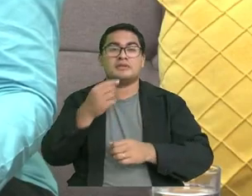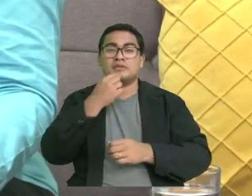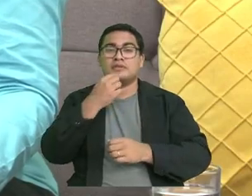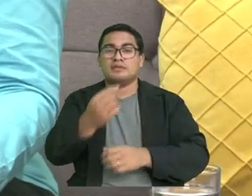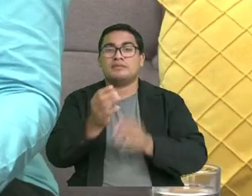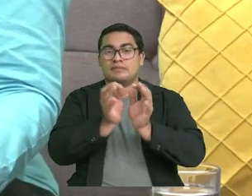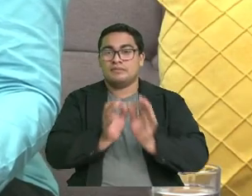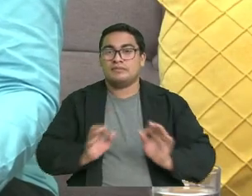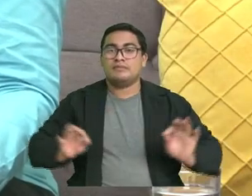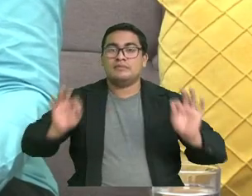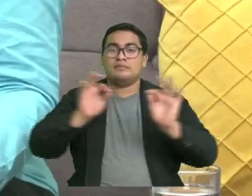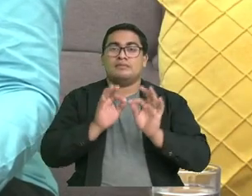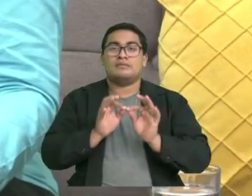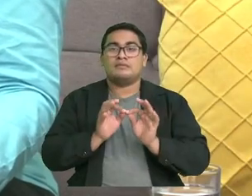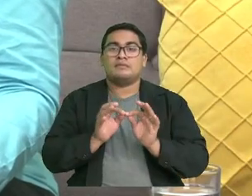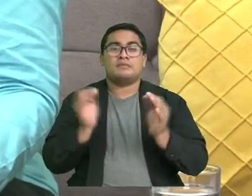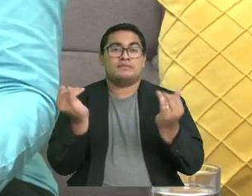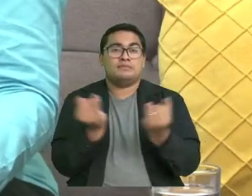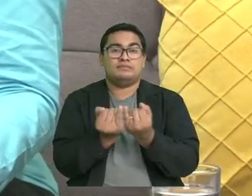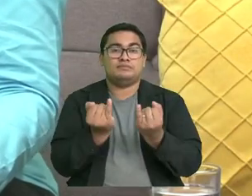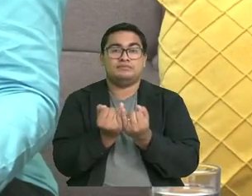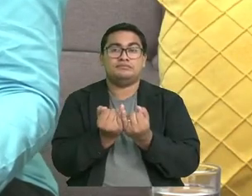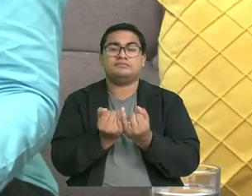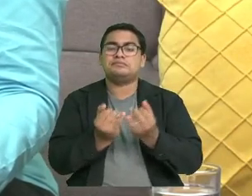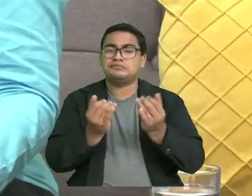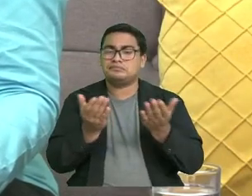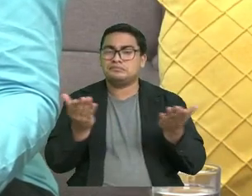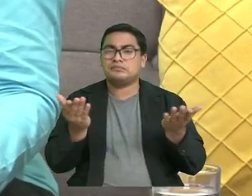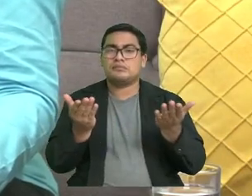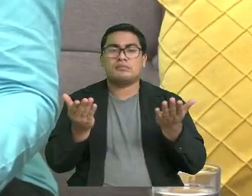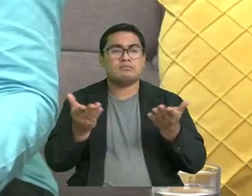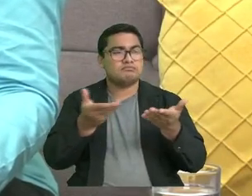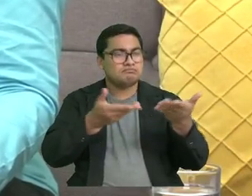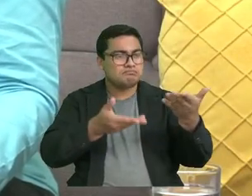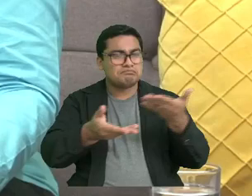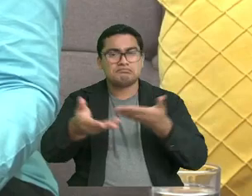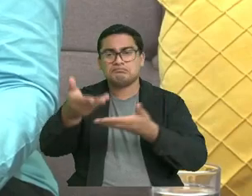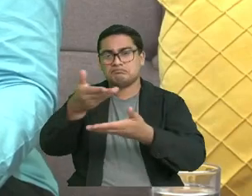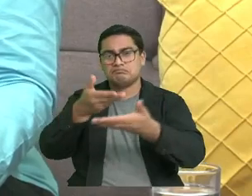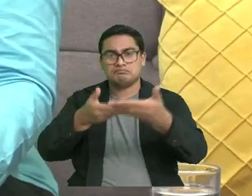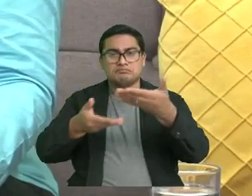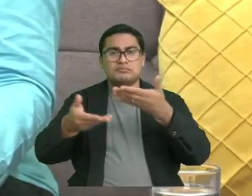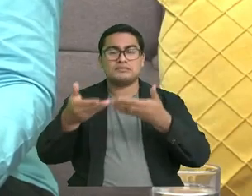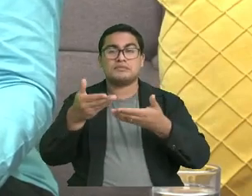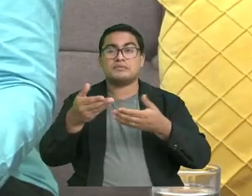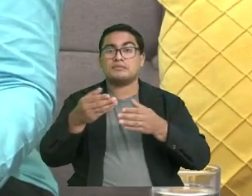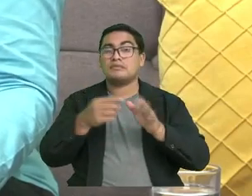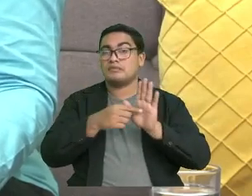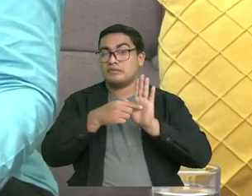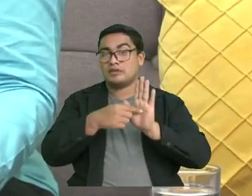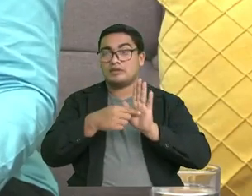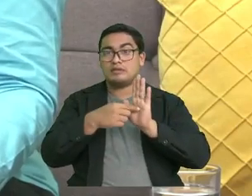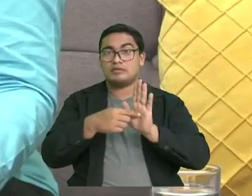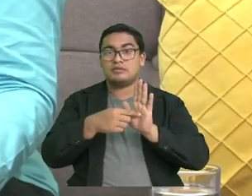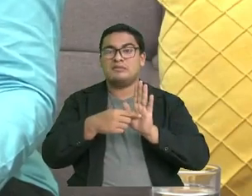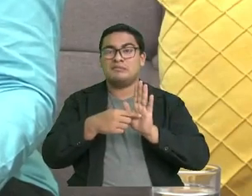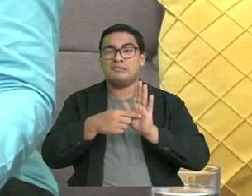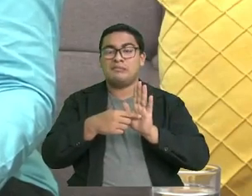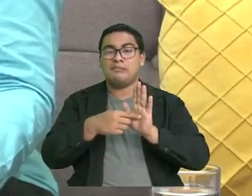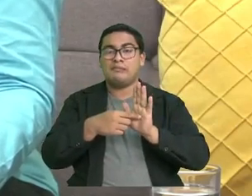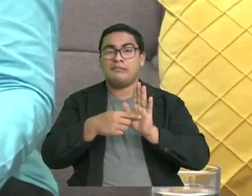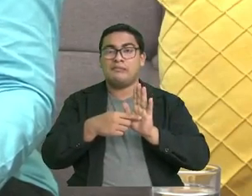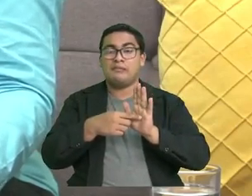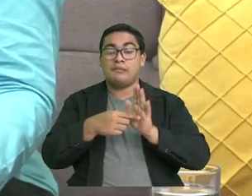importante también comentarle, compartirle, de que cuando se nos